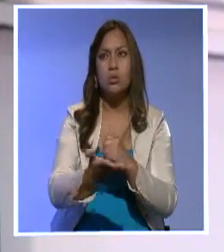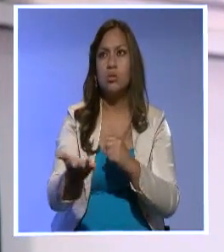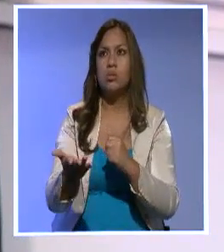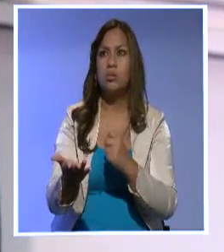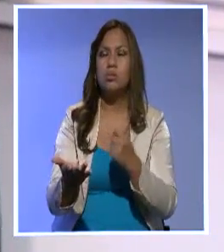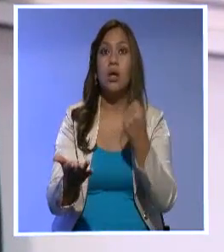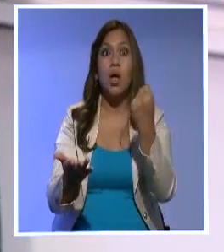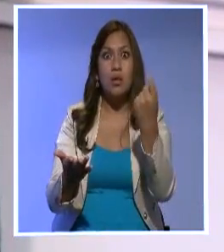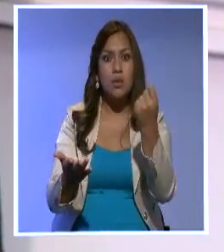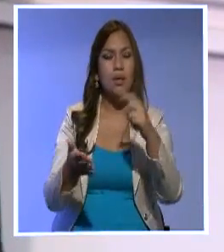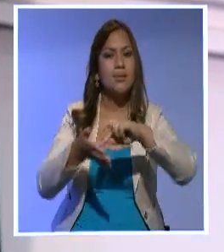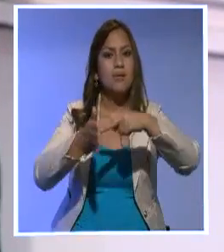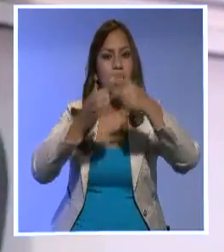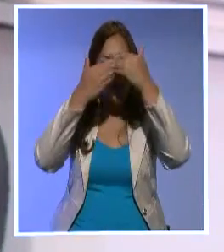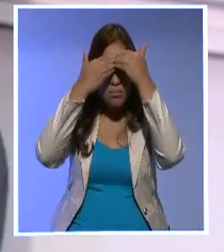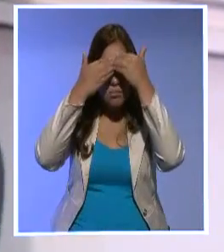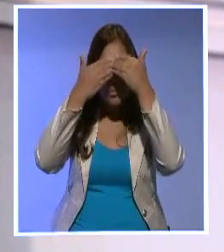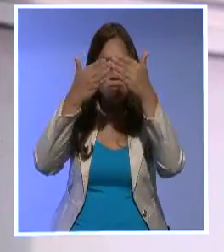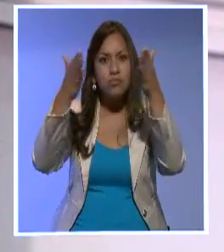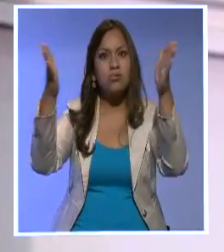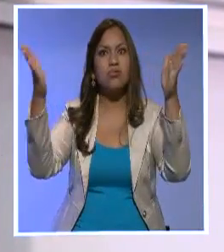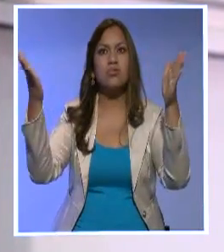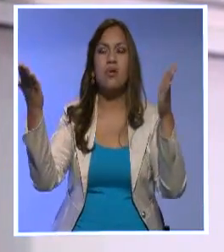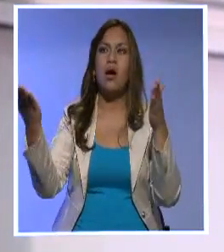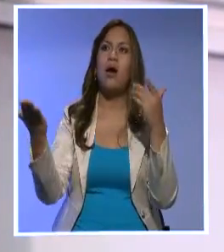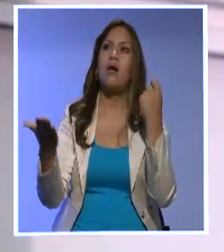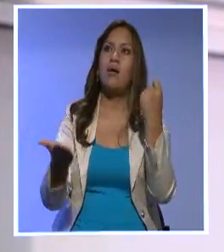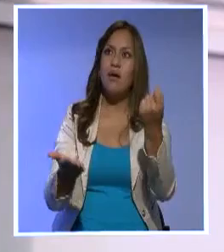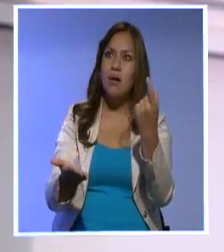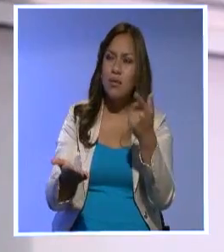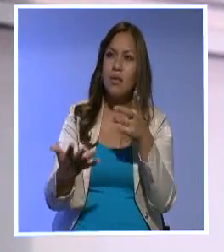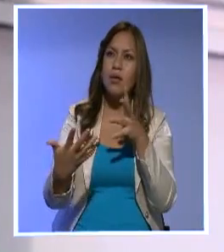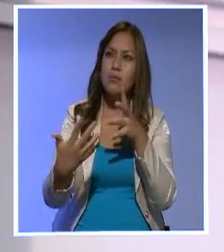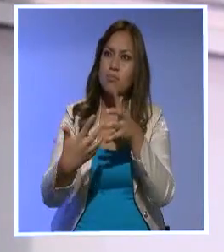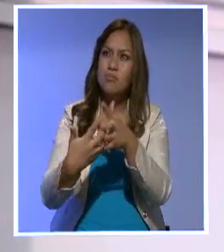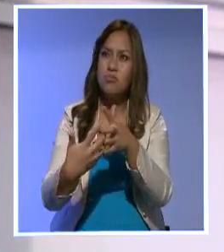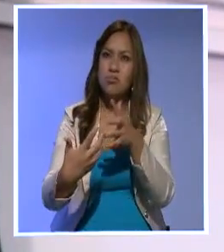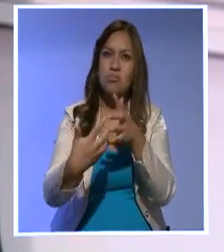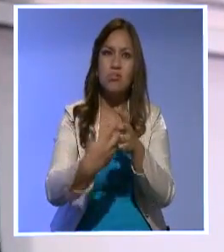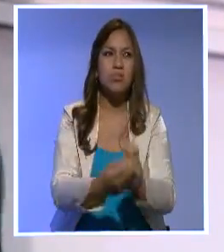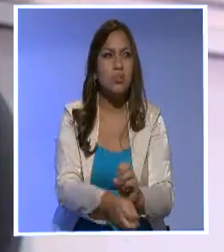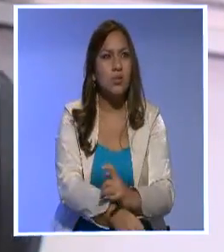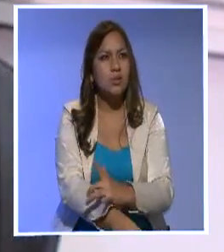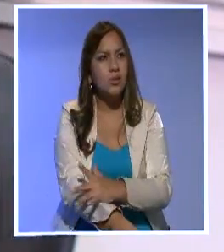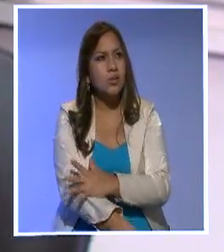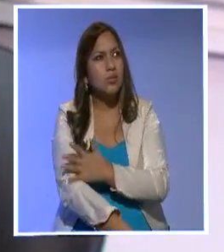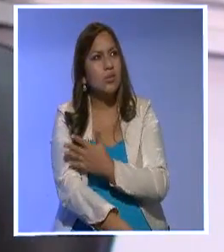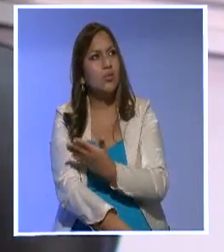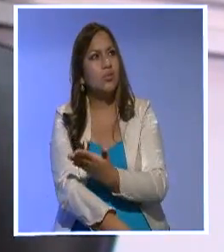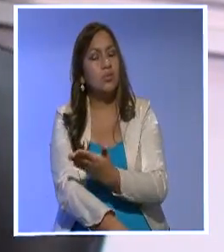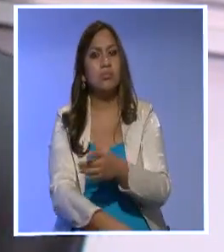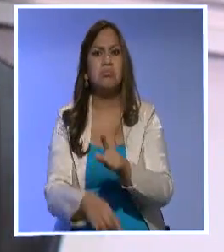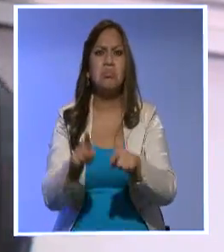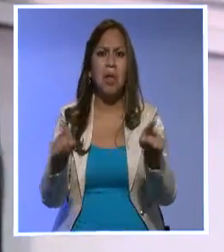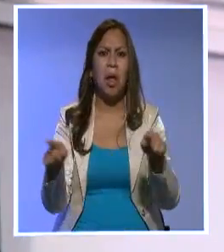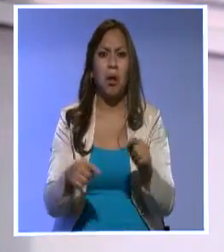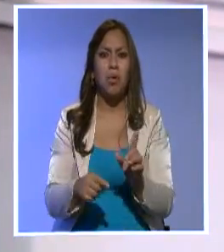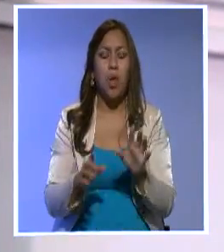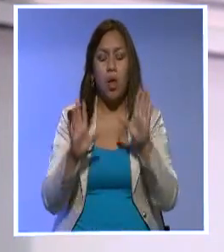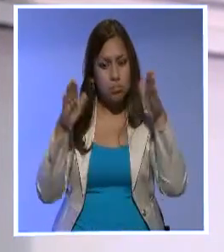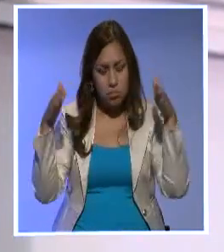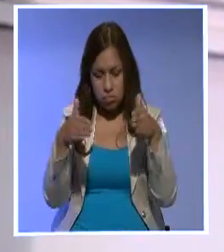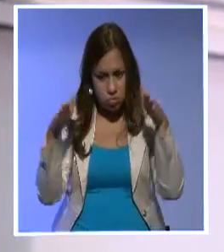diferentes realidades que también tenemos que tomar en cuenta para nuestro diario vivir y salirnos de esa burbuja de cristal que muchas veces tenemos